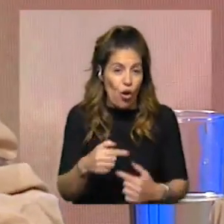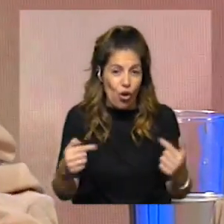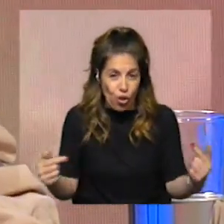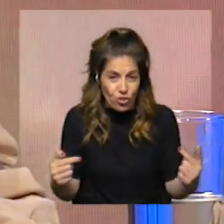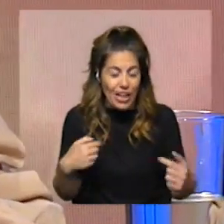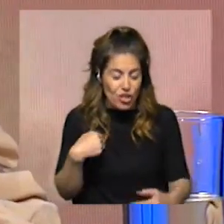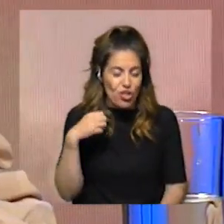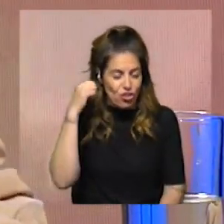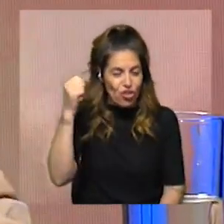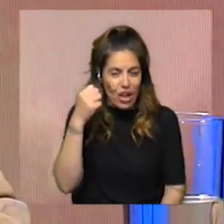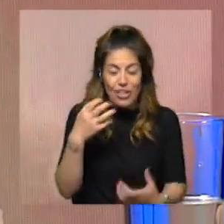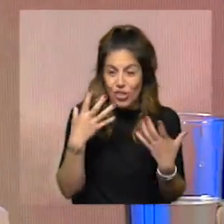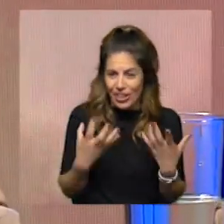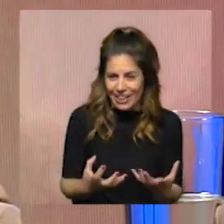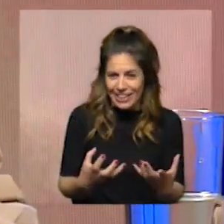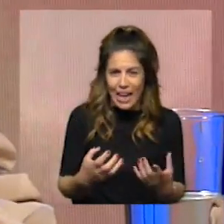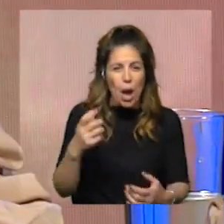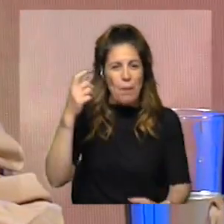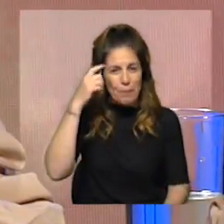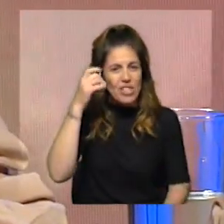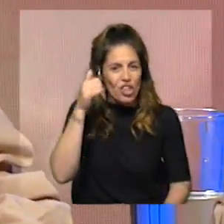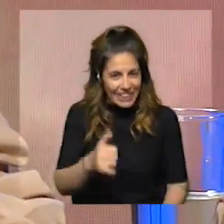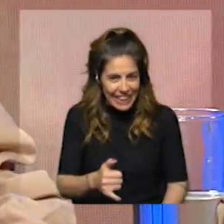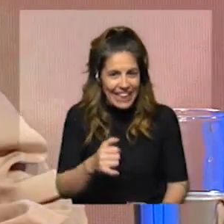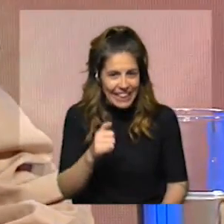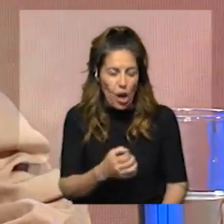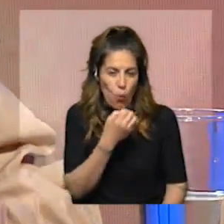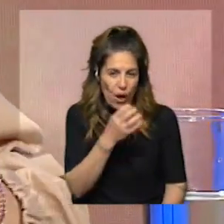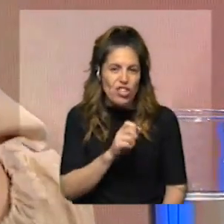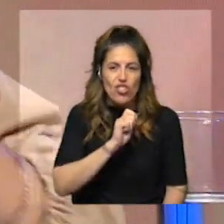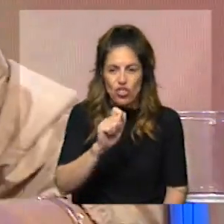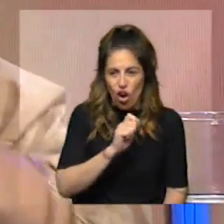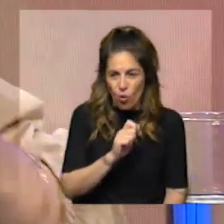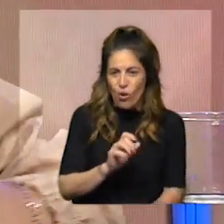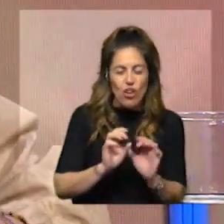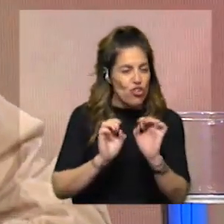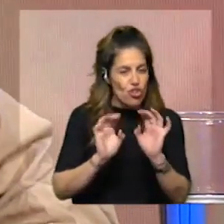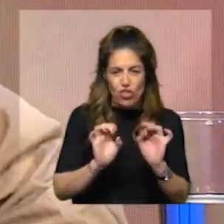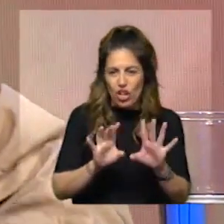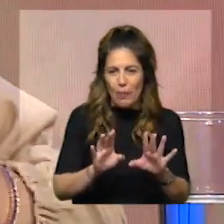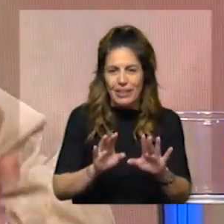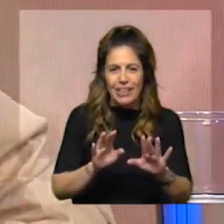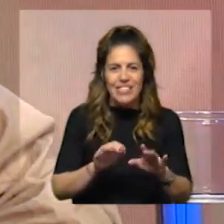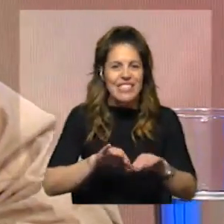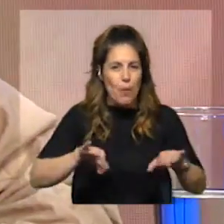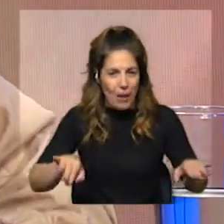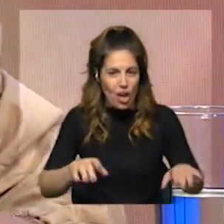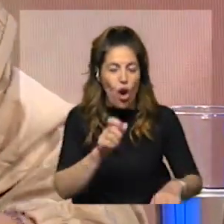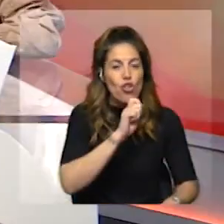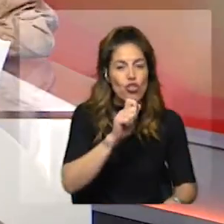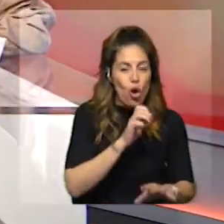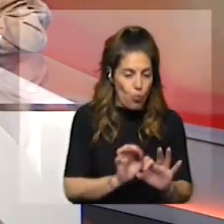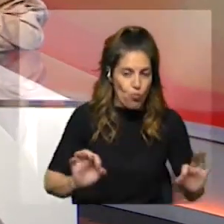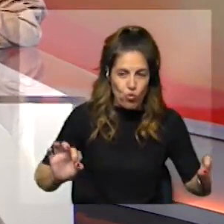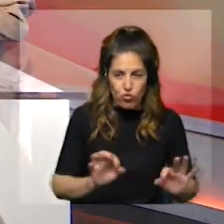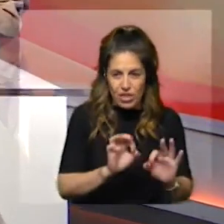soñaba, que por lo menos pienso que tiene que tener un buen show, no solamente... Porque como que siempre separo, ¿no? Está el show musical, que es un buen